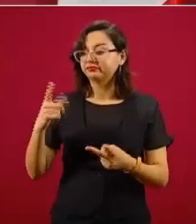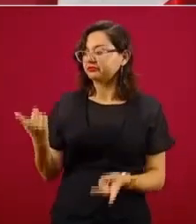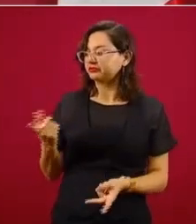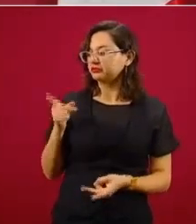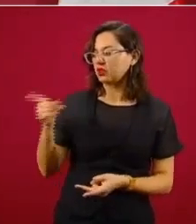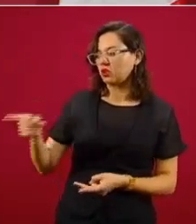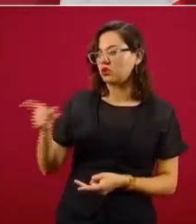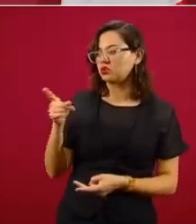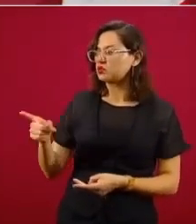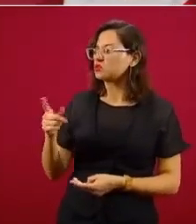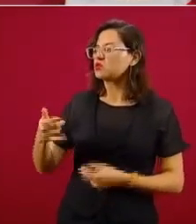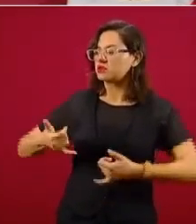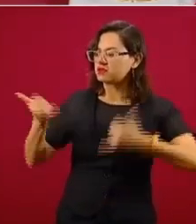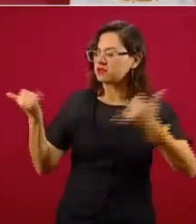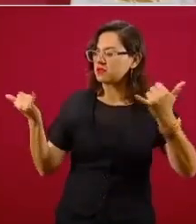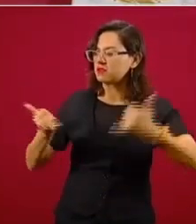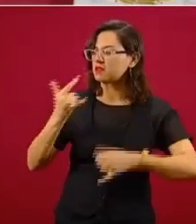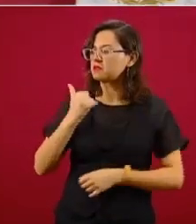rojillos,